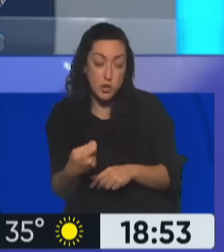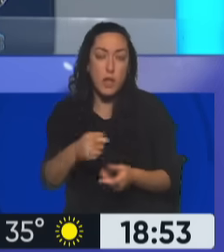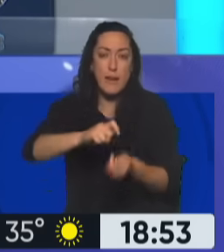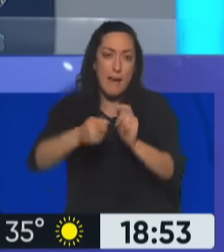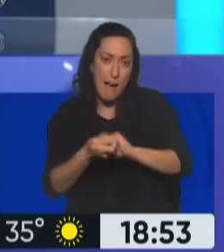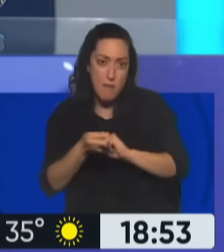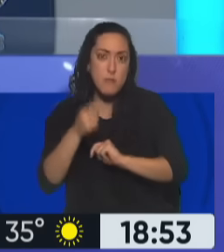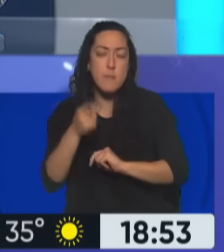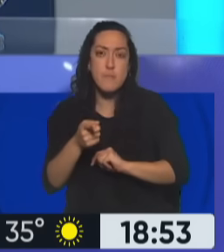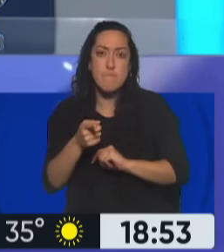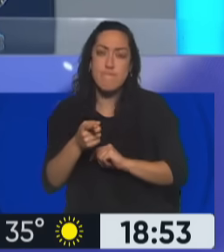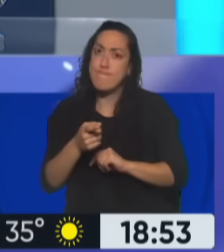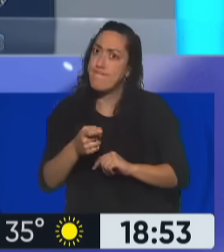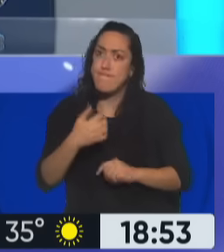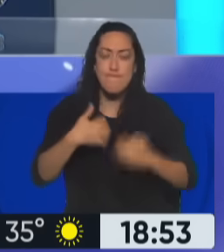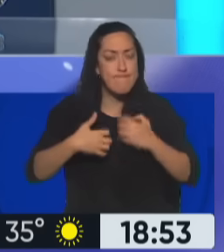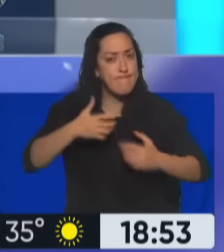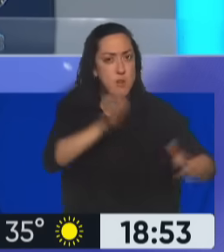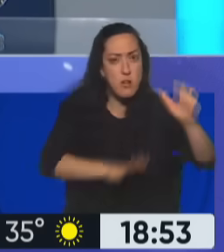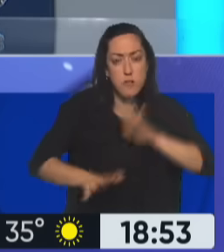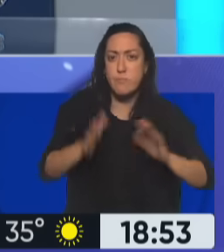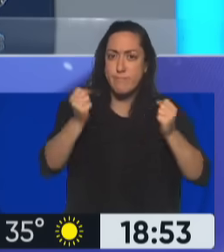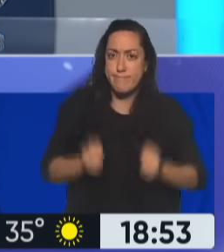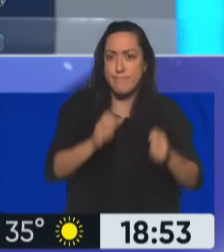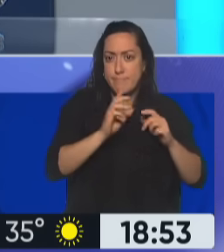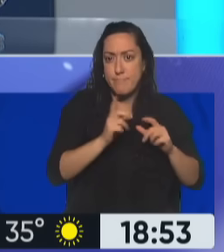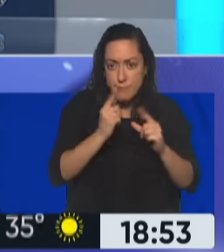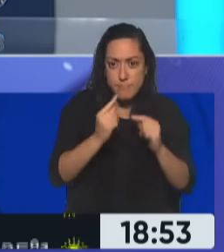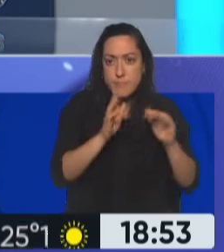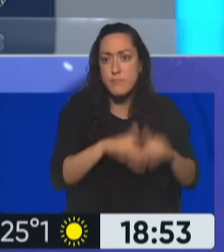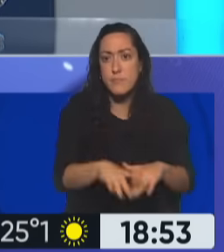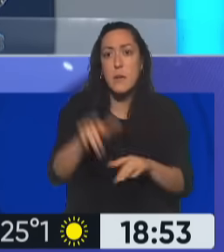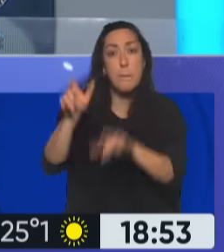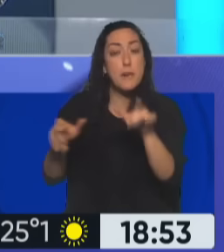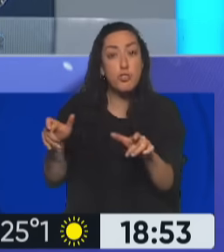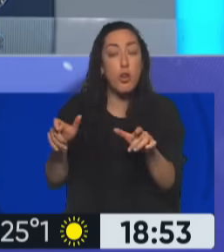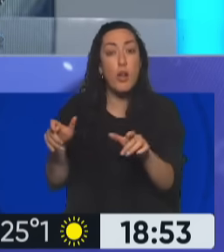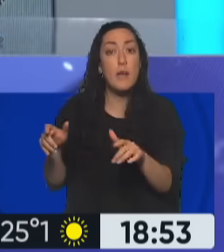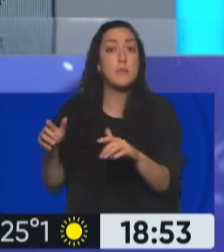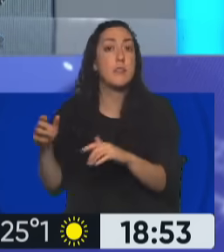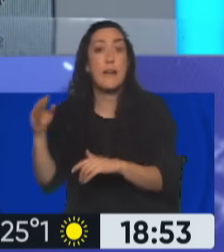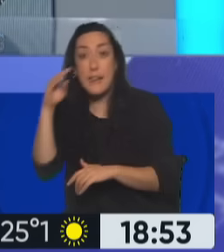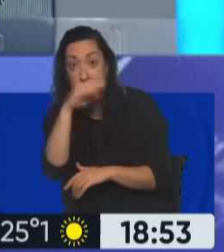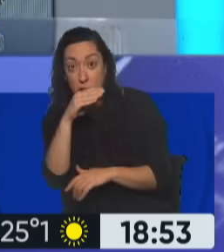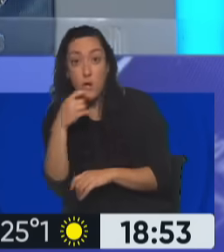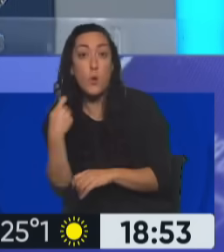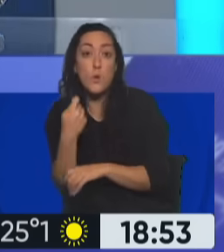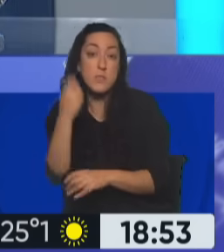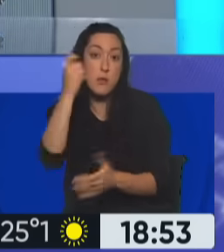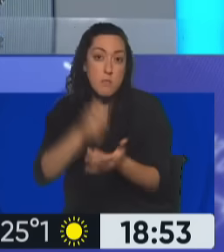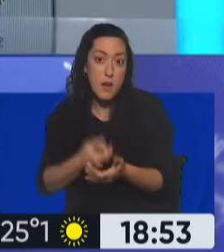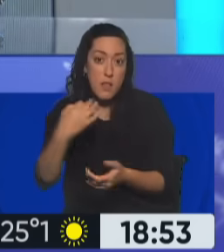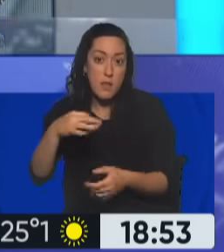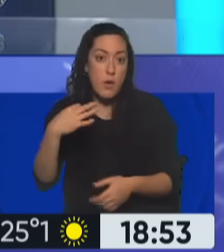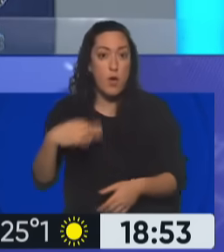que lo que sostenía básicamente es que iban a tener que pagar aquellos que están en la informalidad para sus jubilaciones. Digamos que pasaba a ser